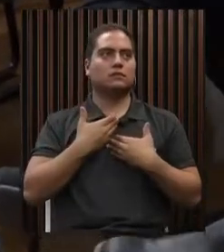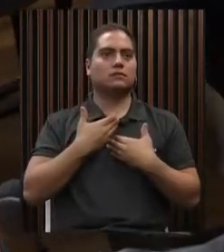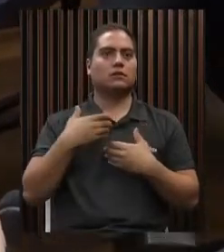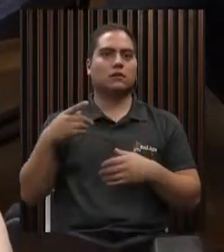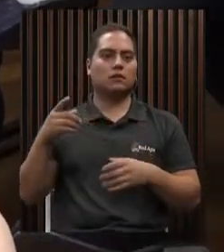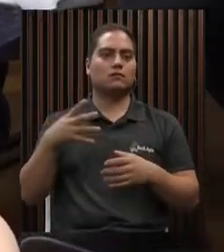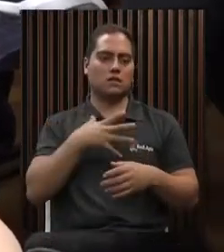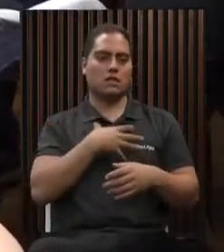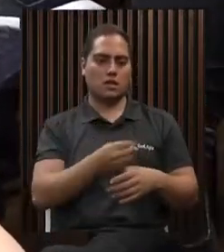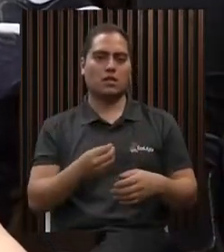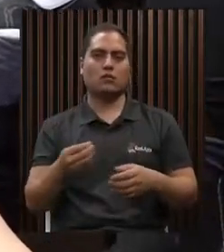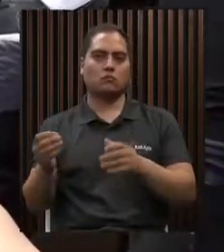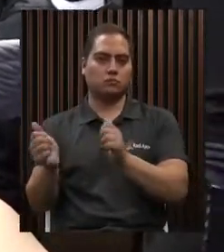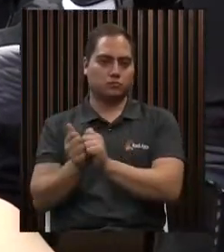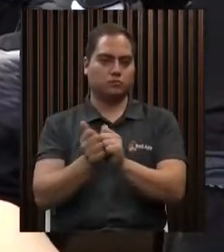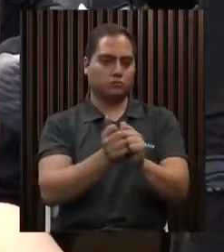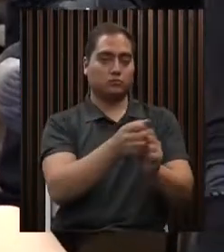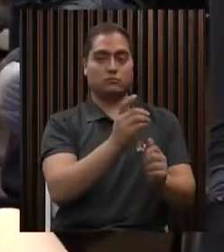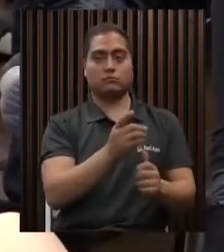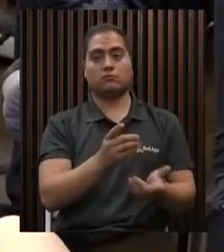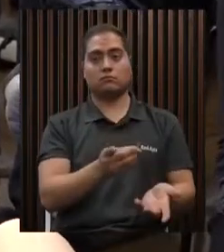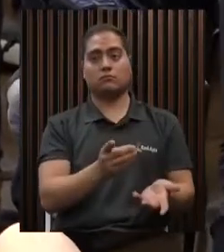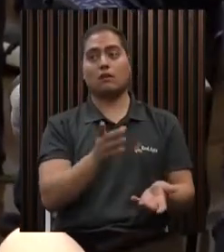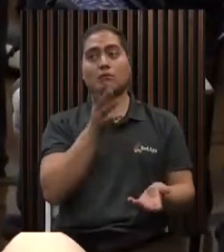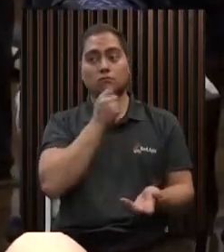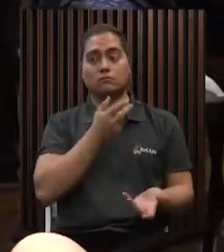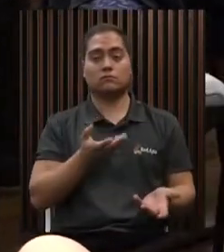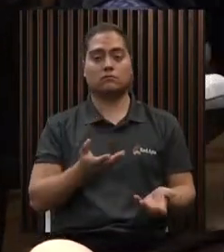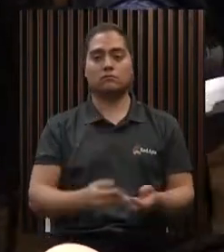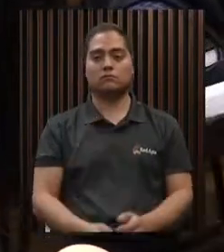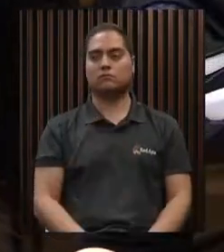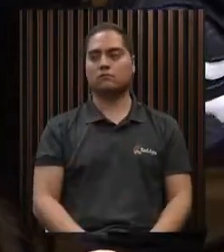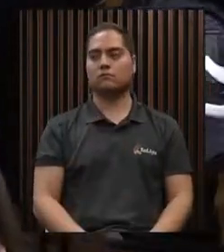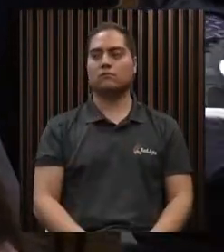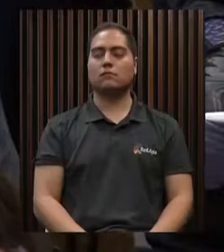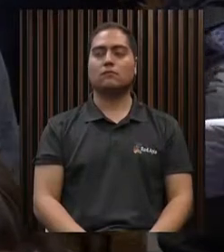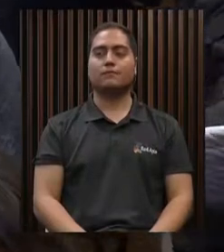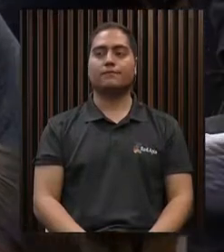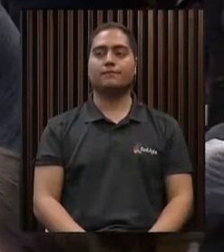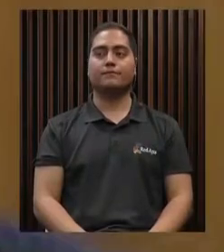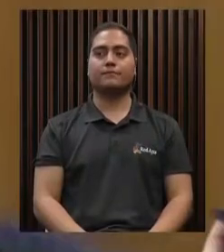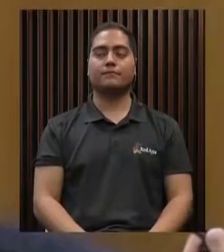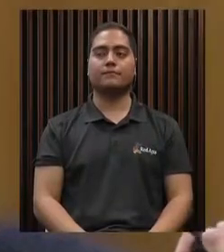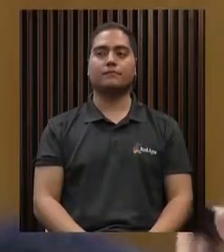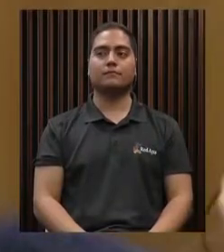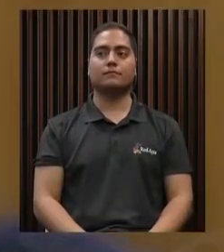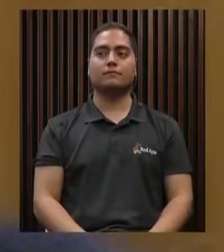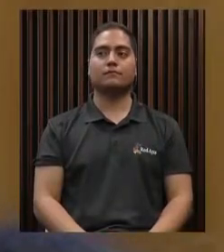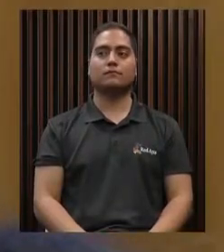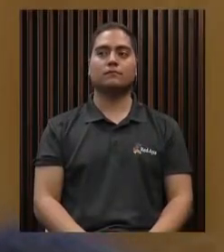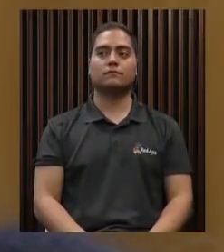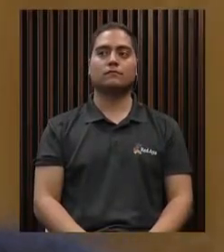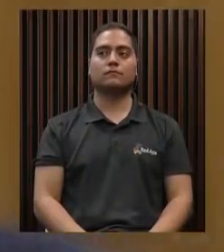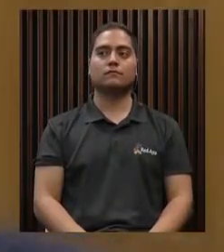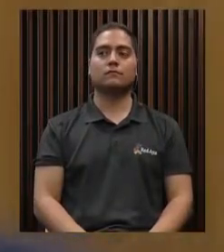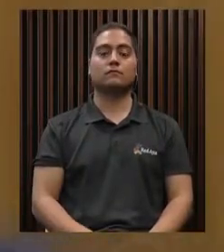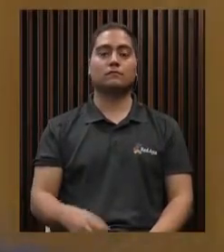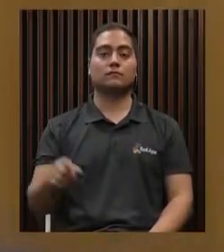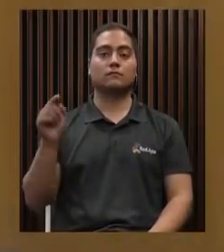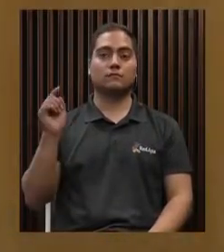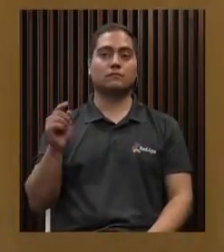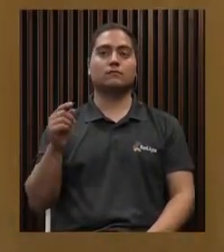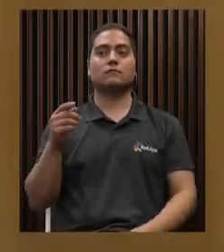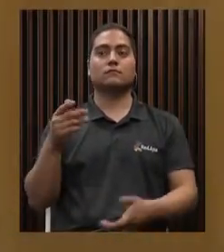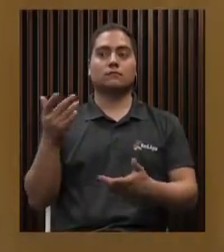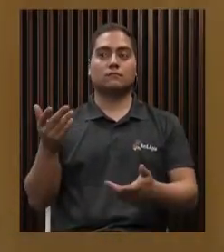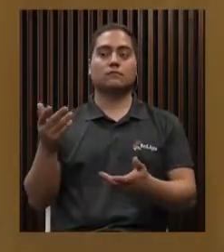De eso se trata todas estas actividades. Así es como hay que pensar. Una de las cosas que molestó ayer en la presentación, o